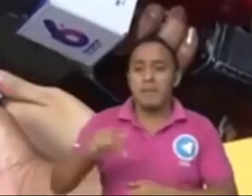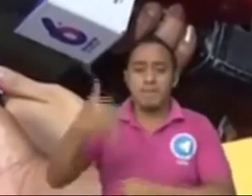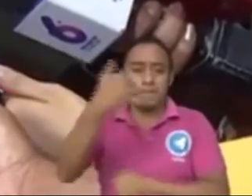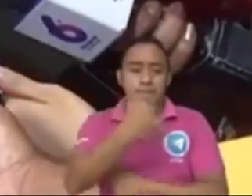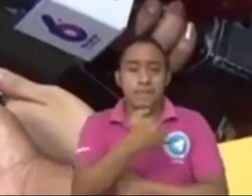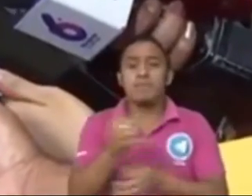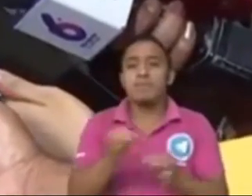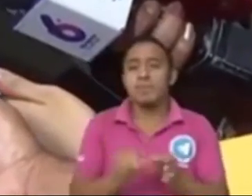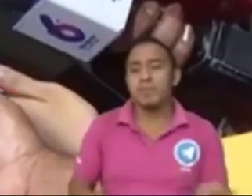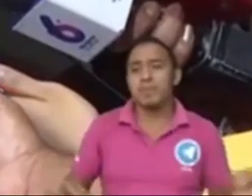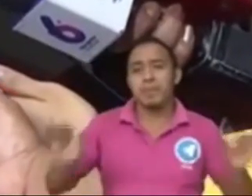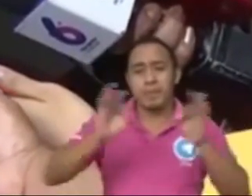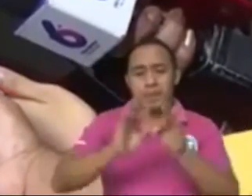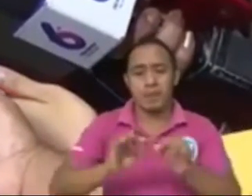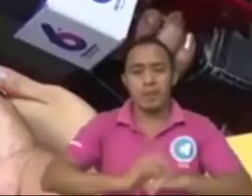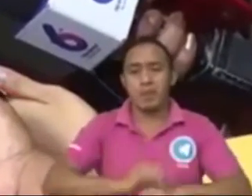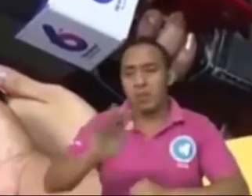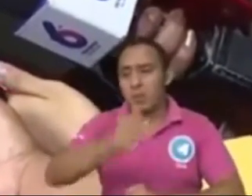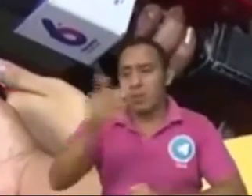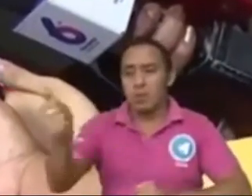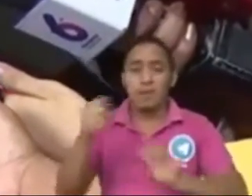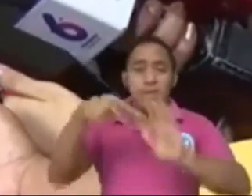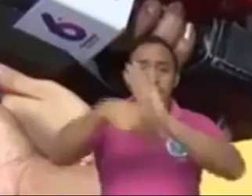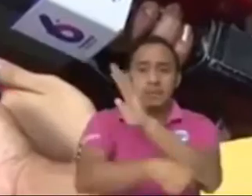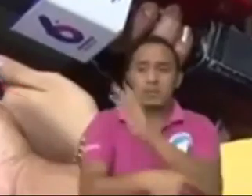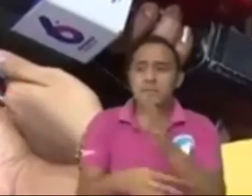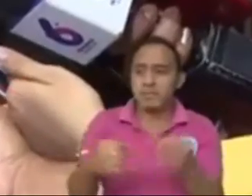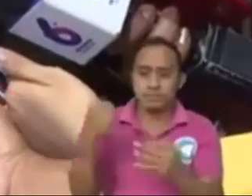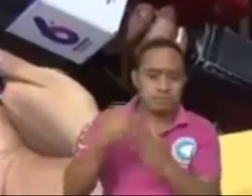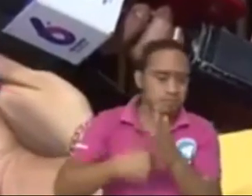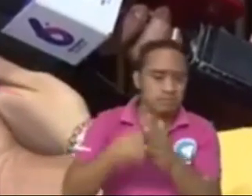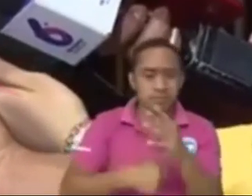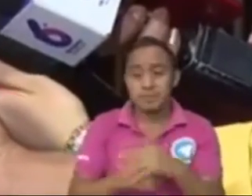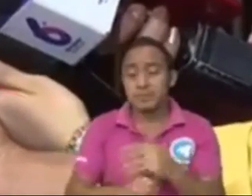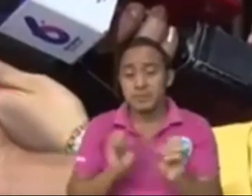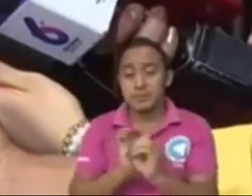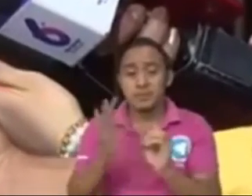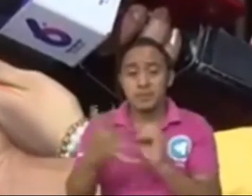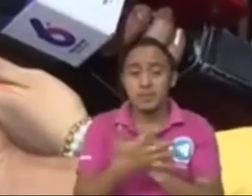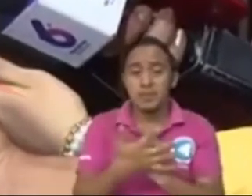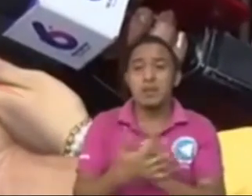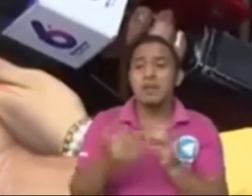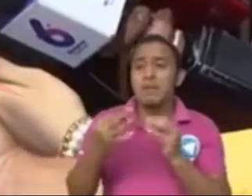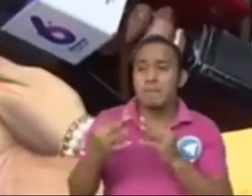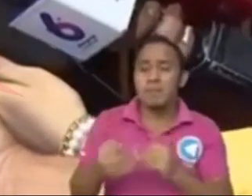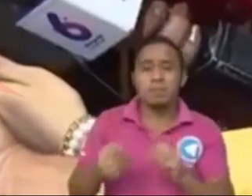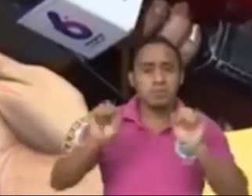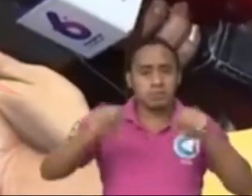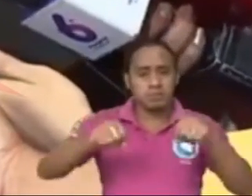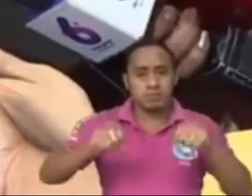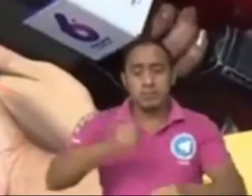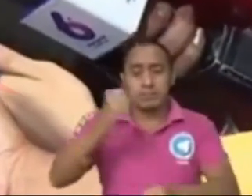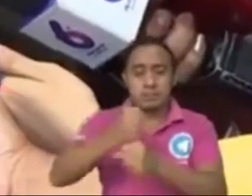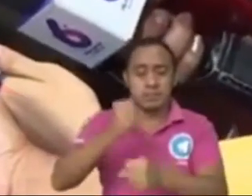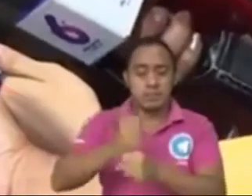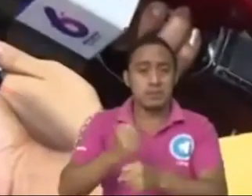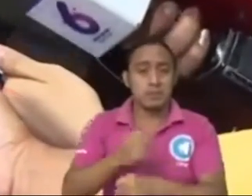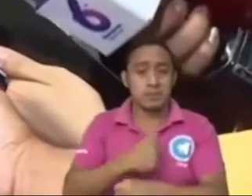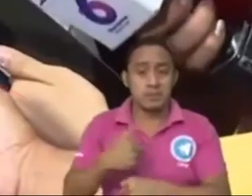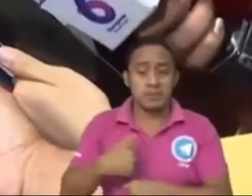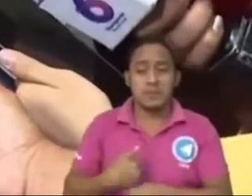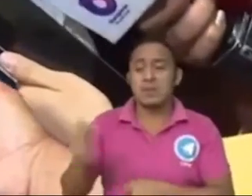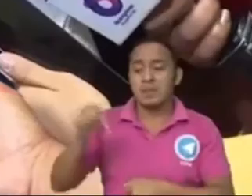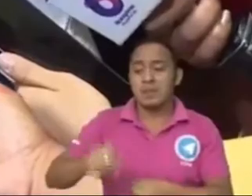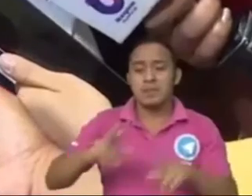vacunación también es clave para nosotros porque al igual que otros países que han enfrentado la pandemia y que han disminuido su capacidad de poder vacunar por el trabajo que